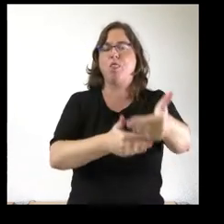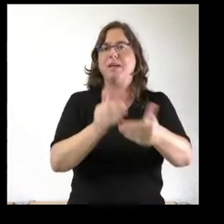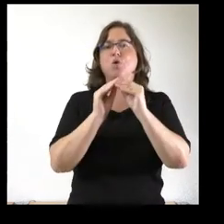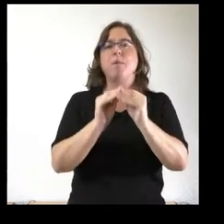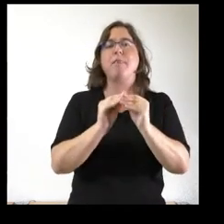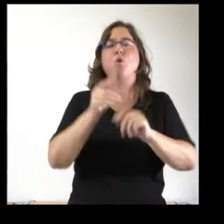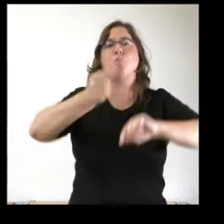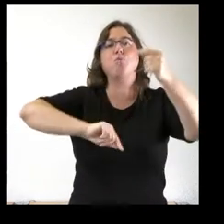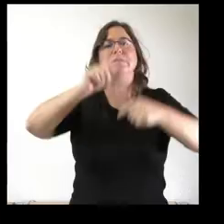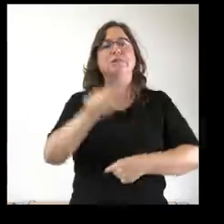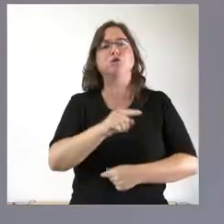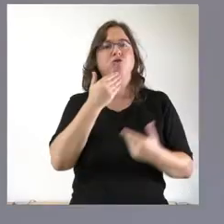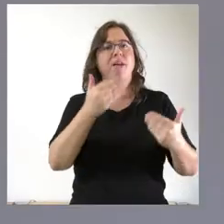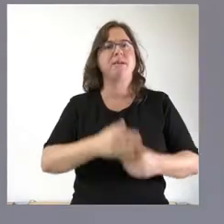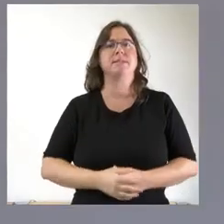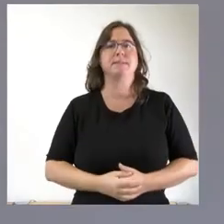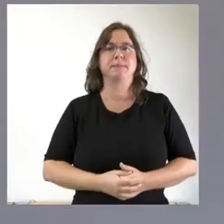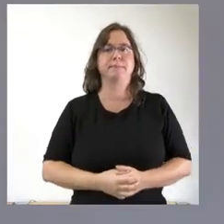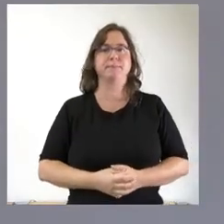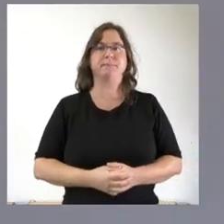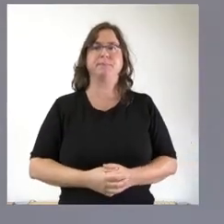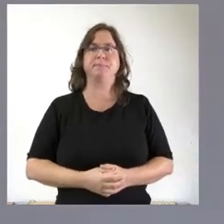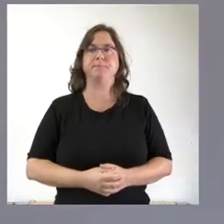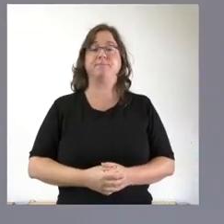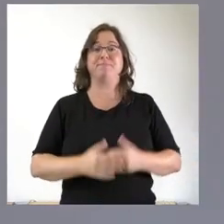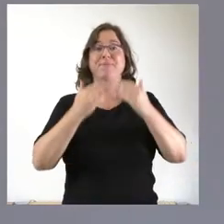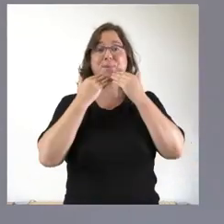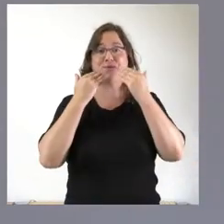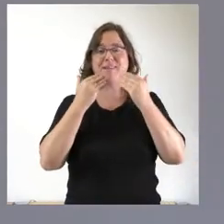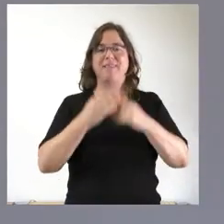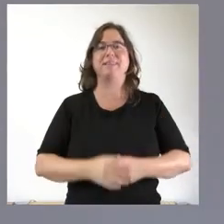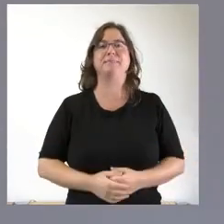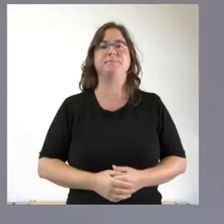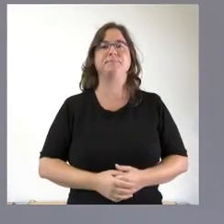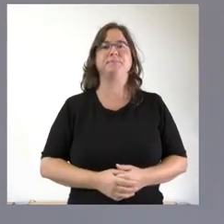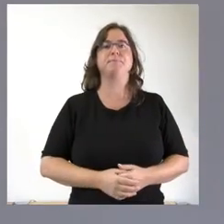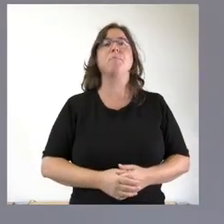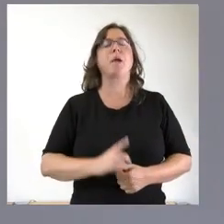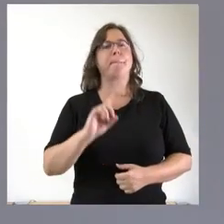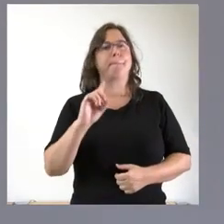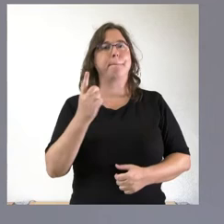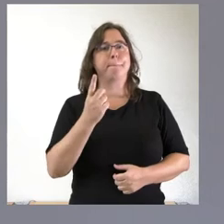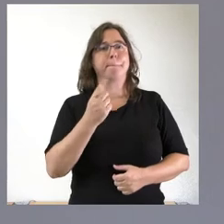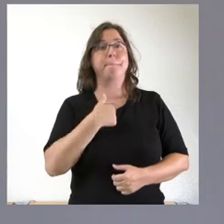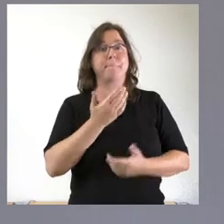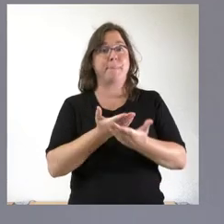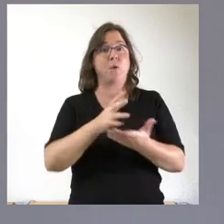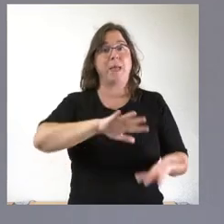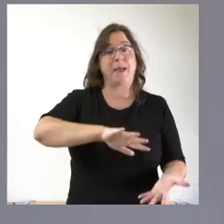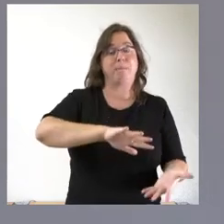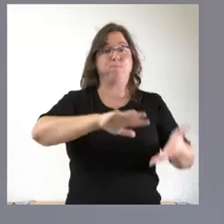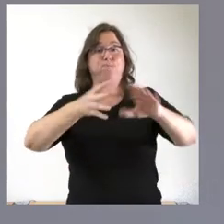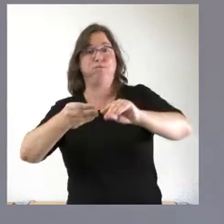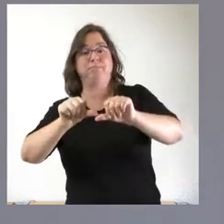de las cuentas. Gracias. Sí, pues muchas gracias. En primer lugar, el hecho de su aplicación retroactiva